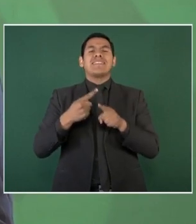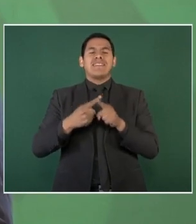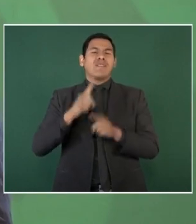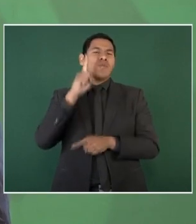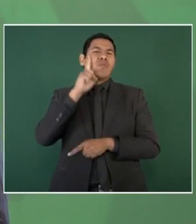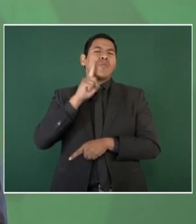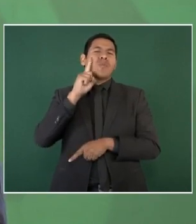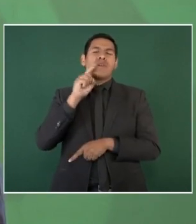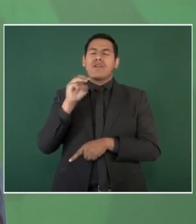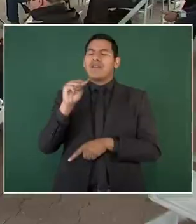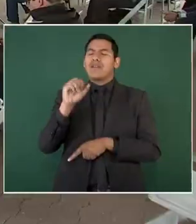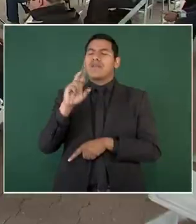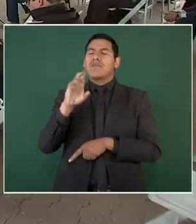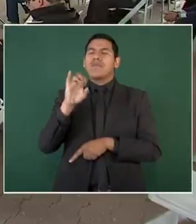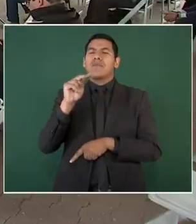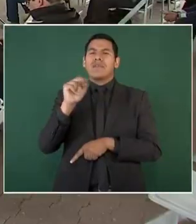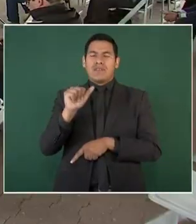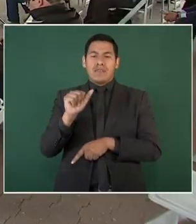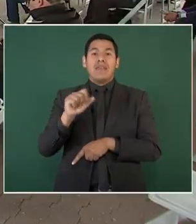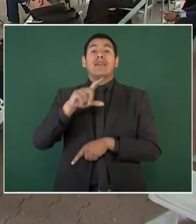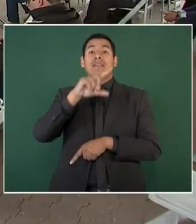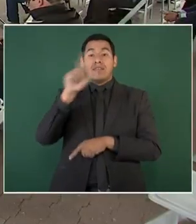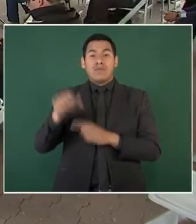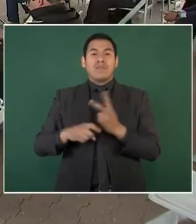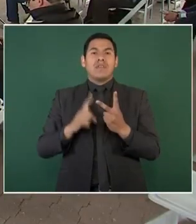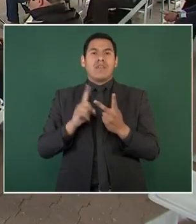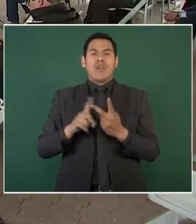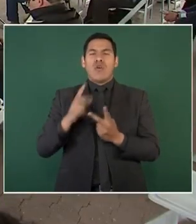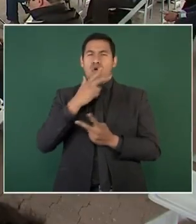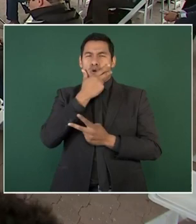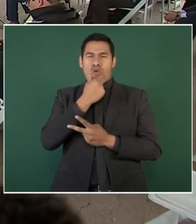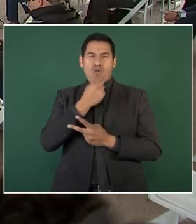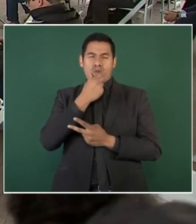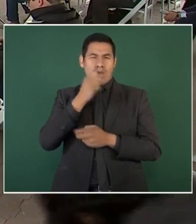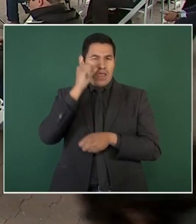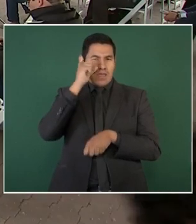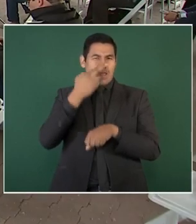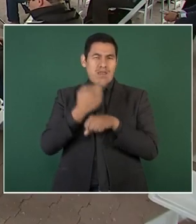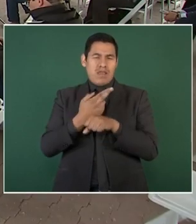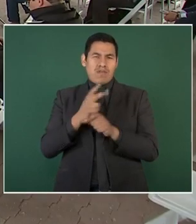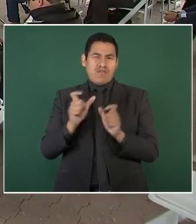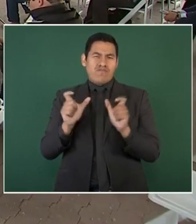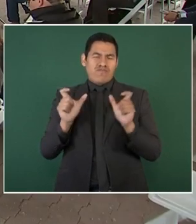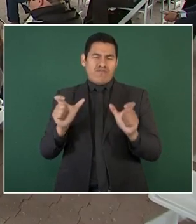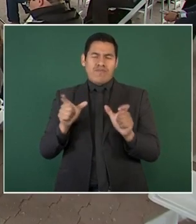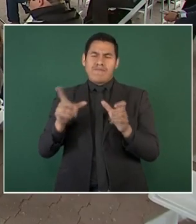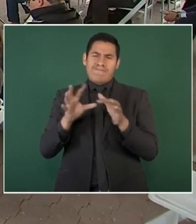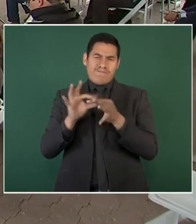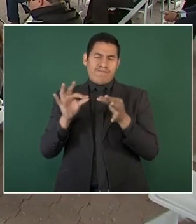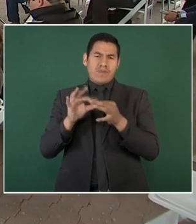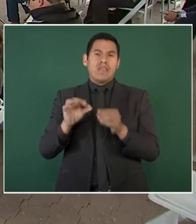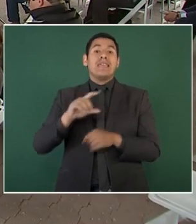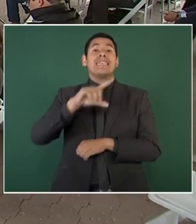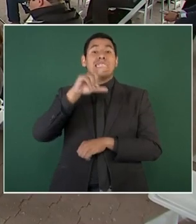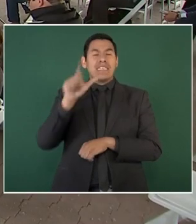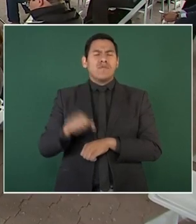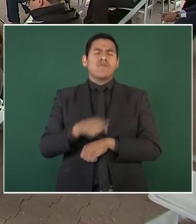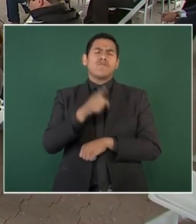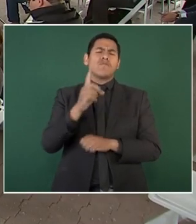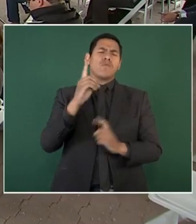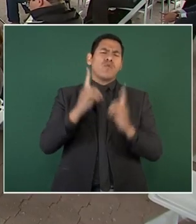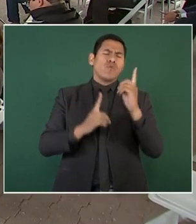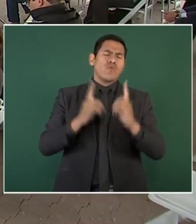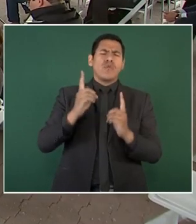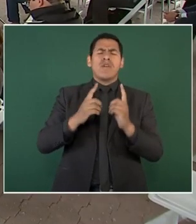luego el secretario de la Defensa va a informar sobre seguridad. Y Abrimos para preguntas